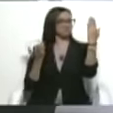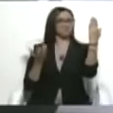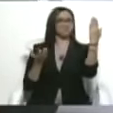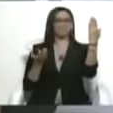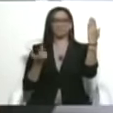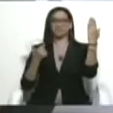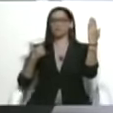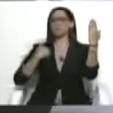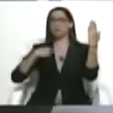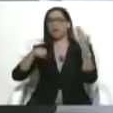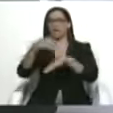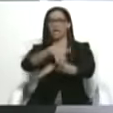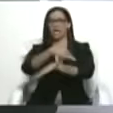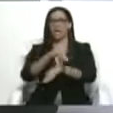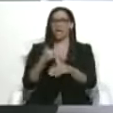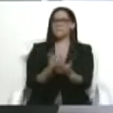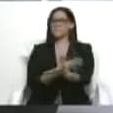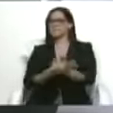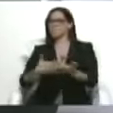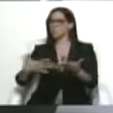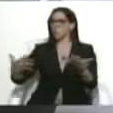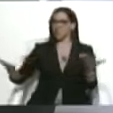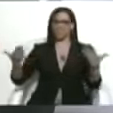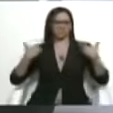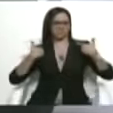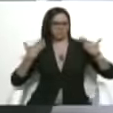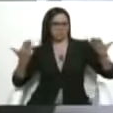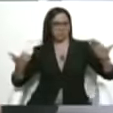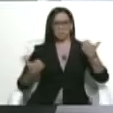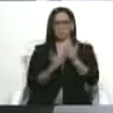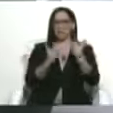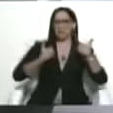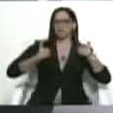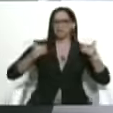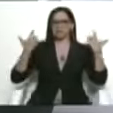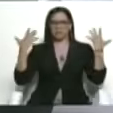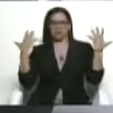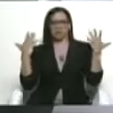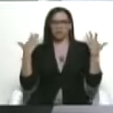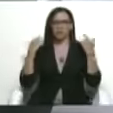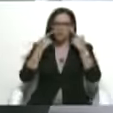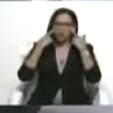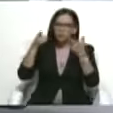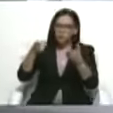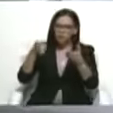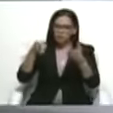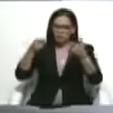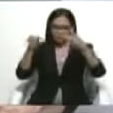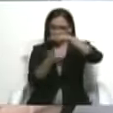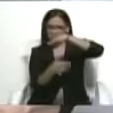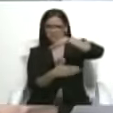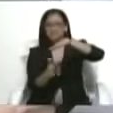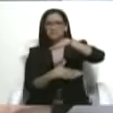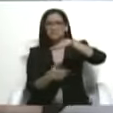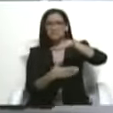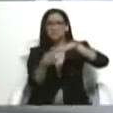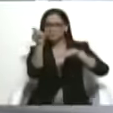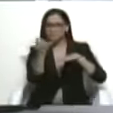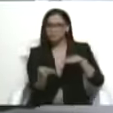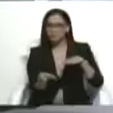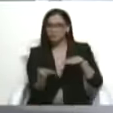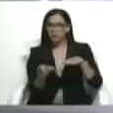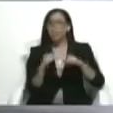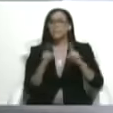que hay millones, trillones de personas acompañándolos, y cuando tú ves, es un cascarón vacío, pero no deja de ser